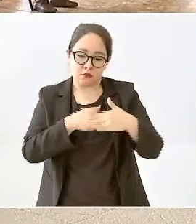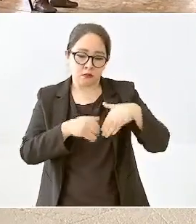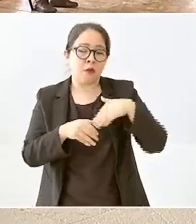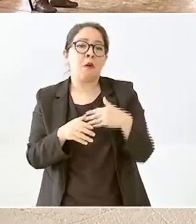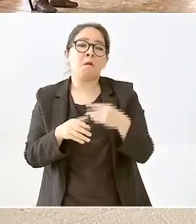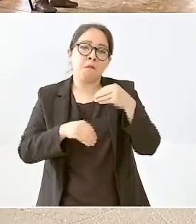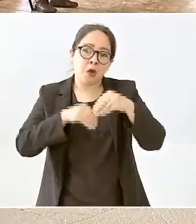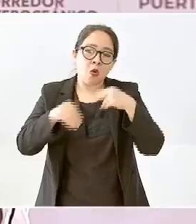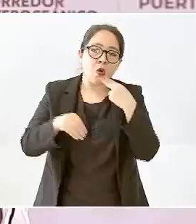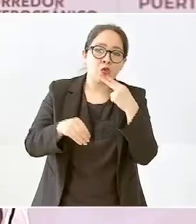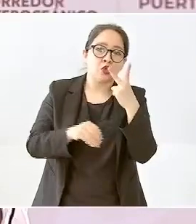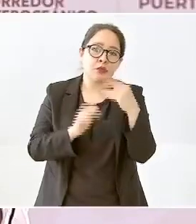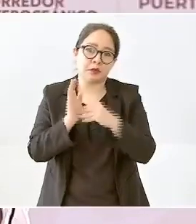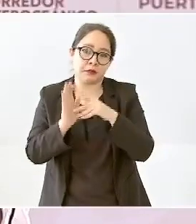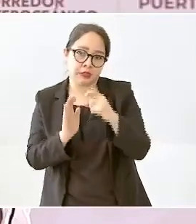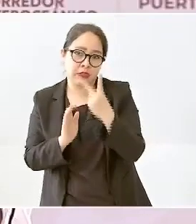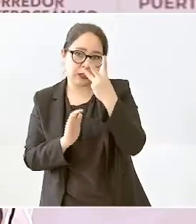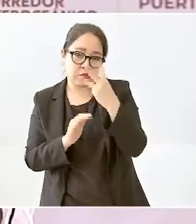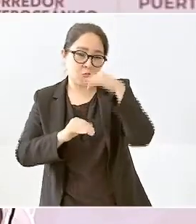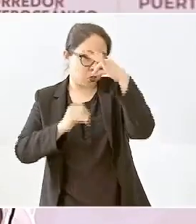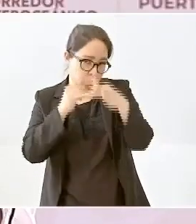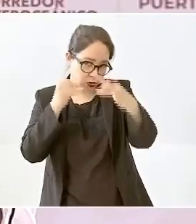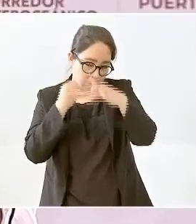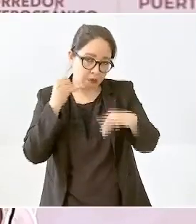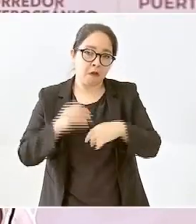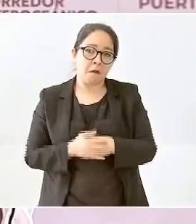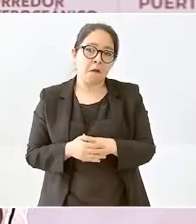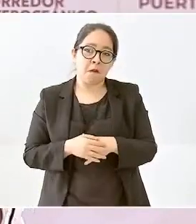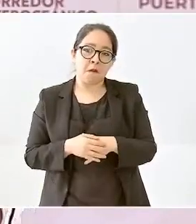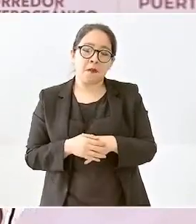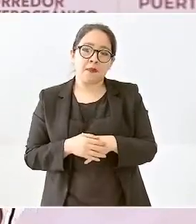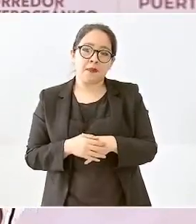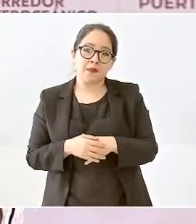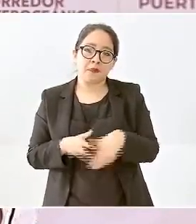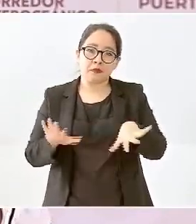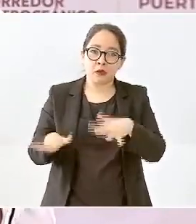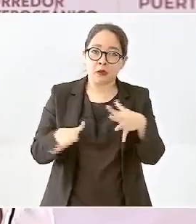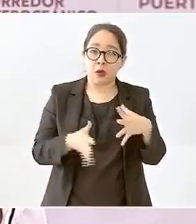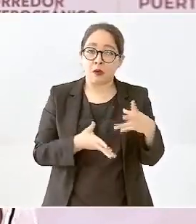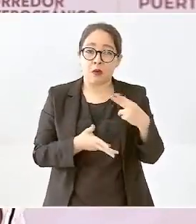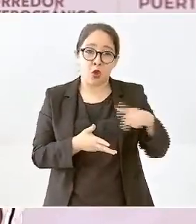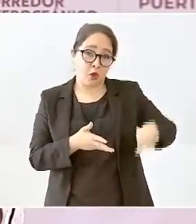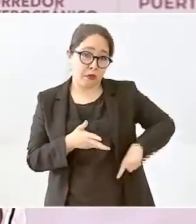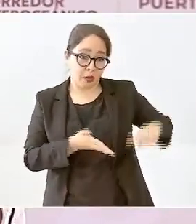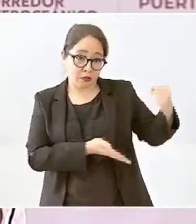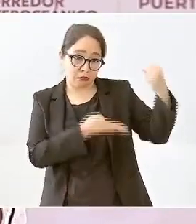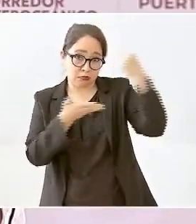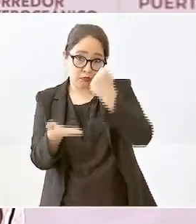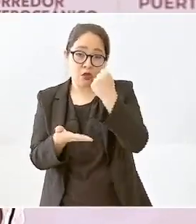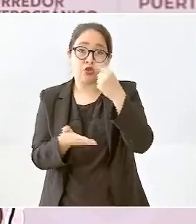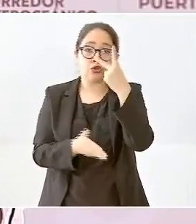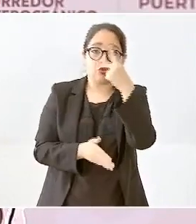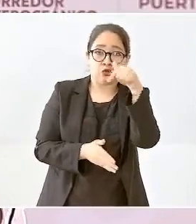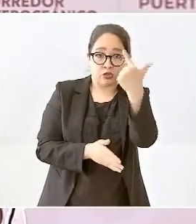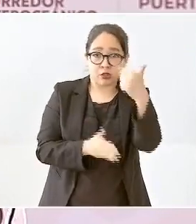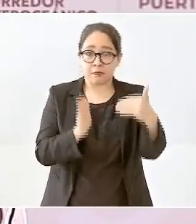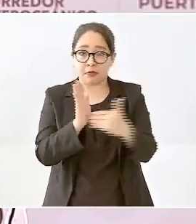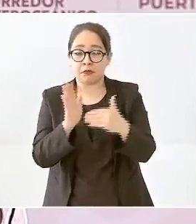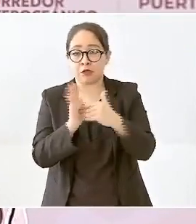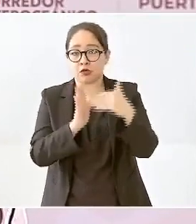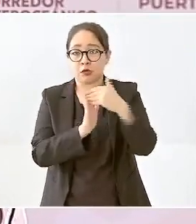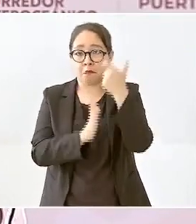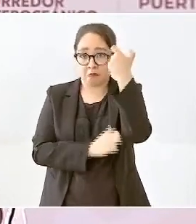2023. Asimismo, con una inversión pública superior a los 12.000 millones de pesos, se realizará